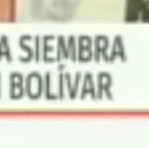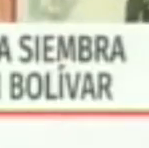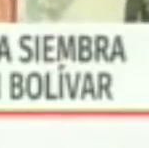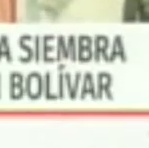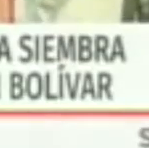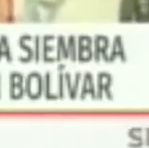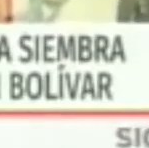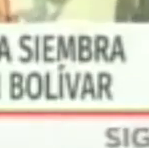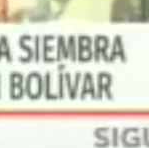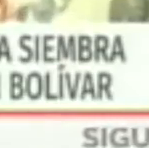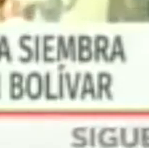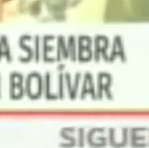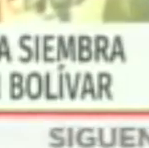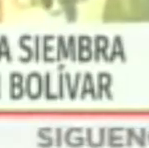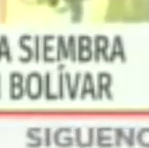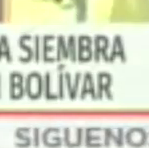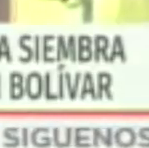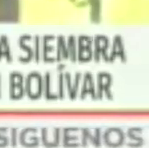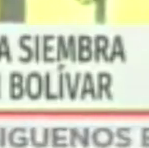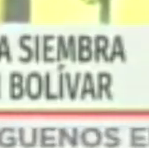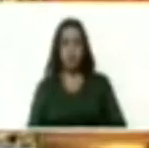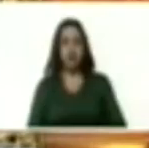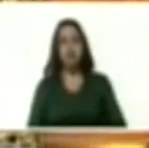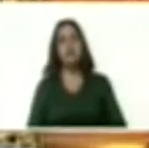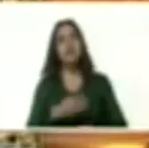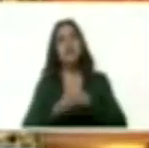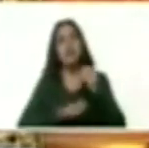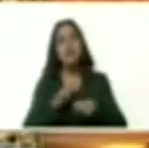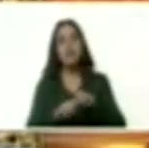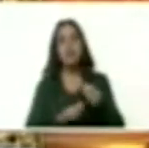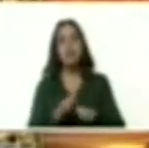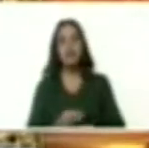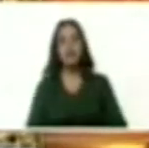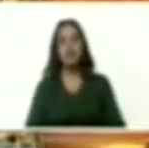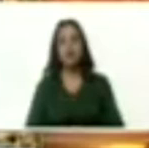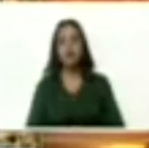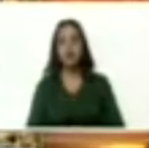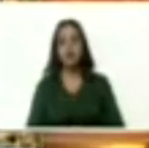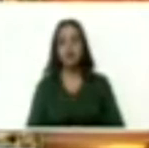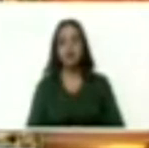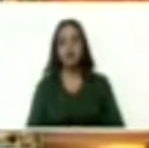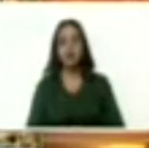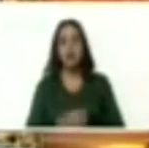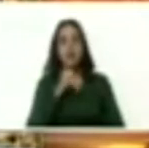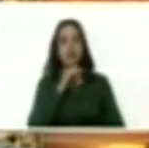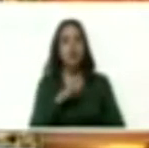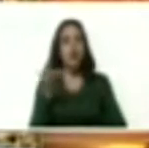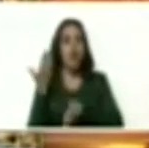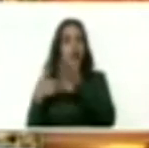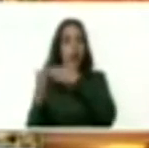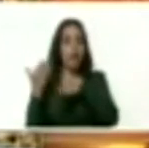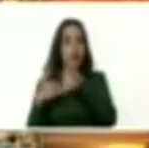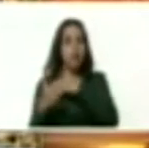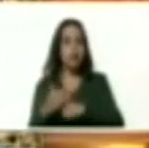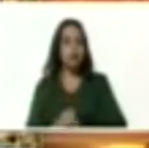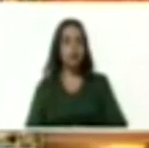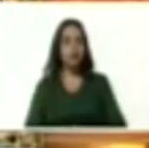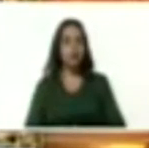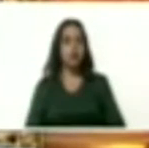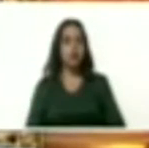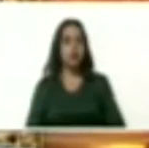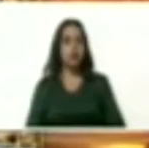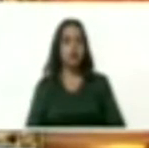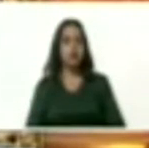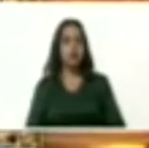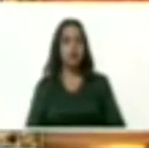forma en que los ideales de bolívar se han transgredido los actos en honor a bolívar coincidieron con el bicentenario de la ley fundamental de